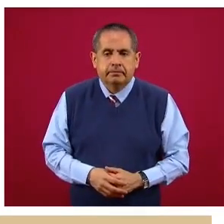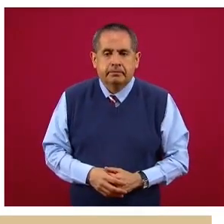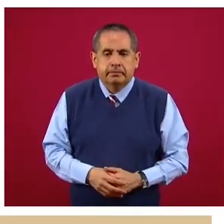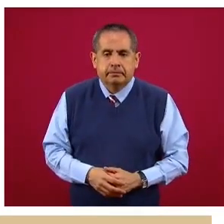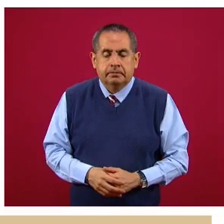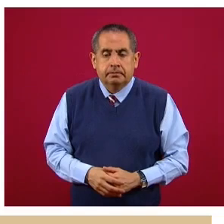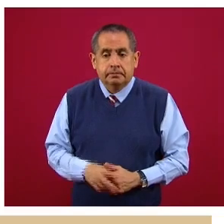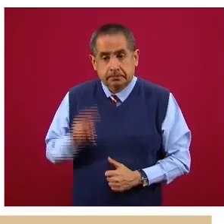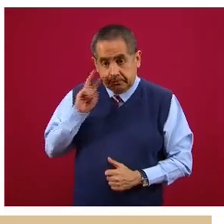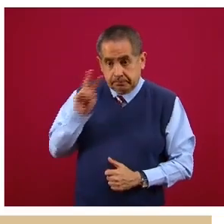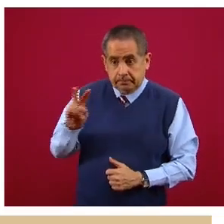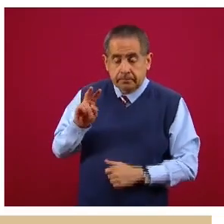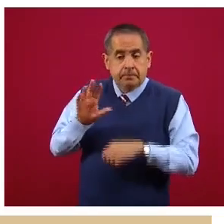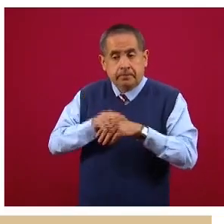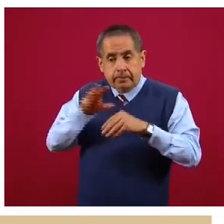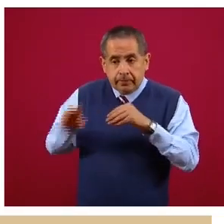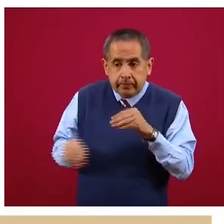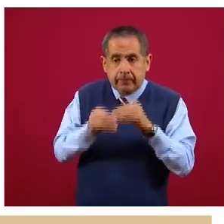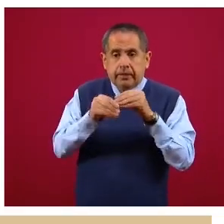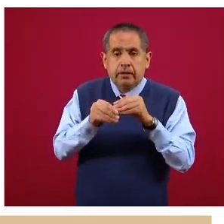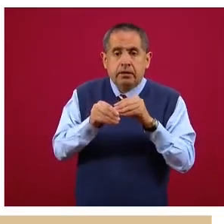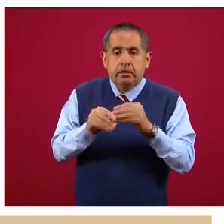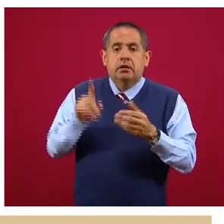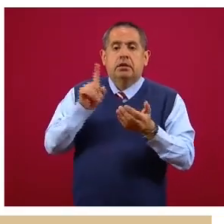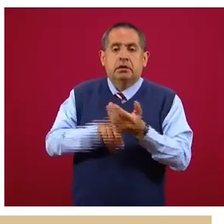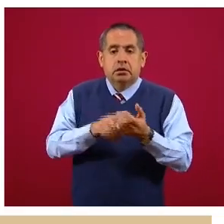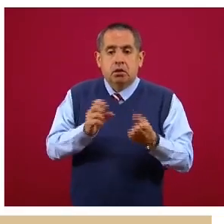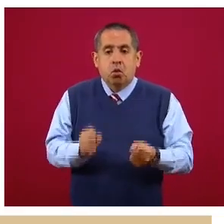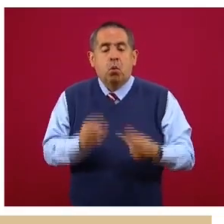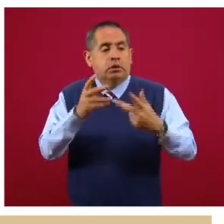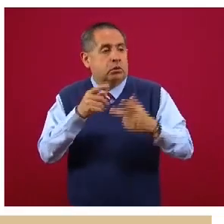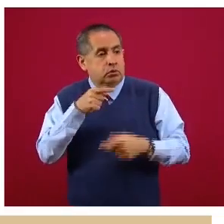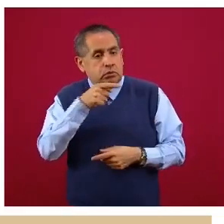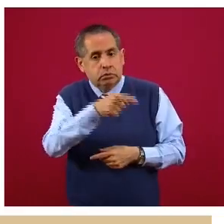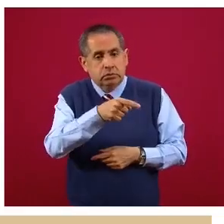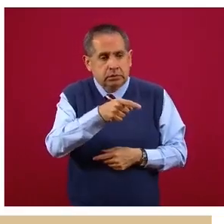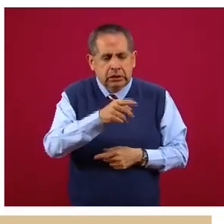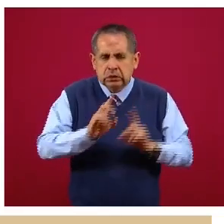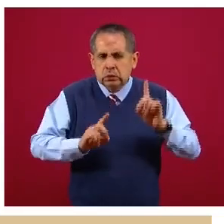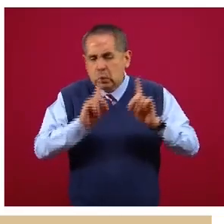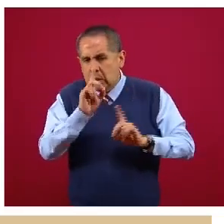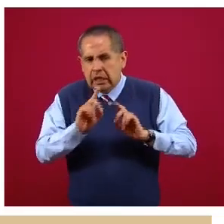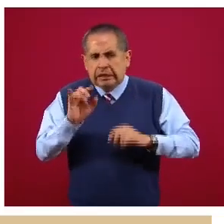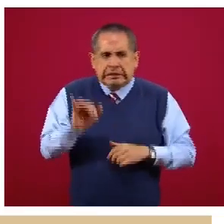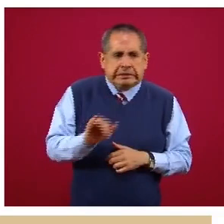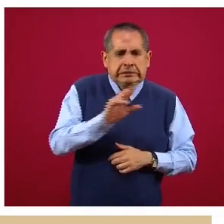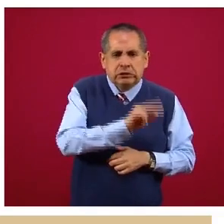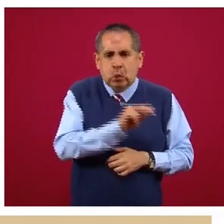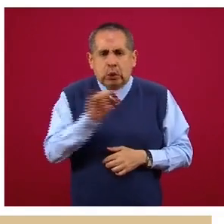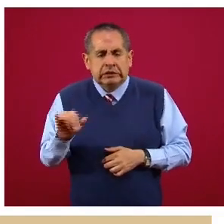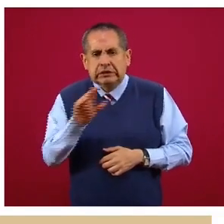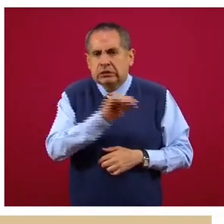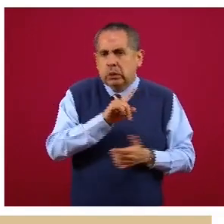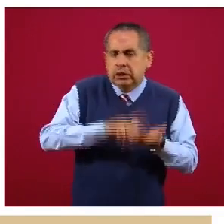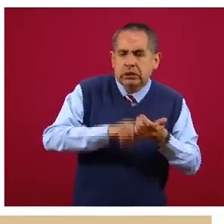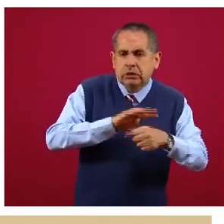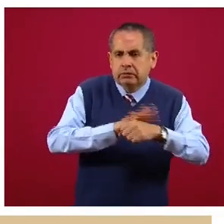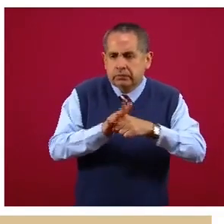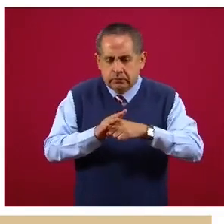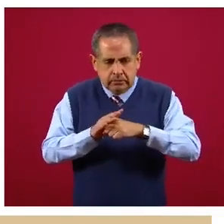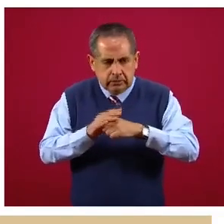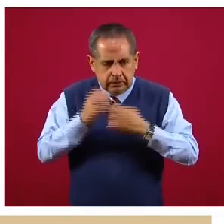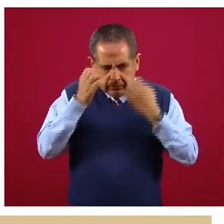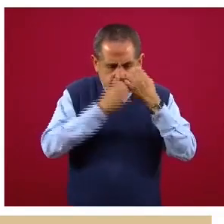Aquí tenemos cuando agregamos además los casos que todavía estaban sospechosos y les aplicamos